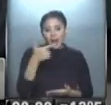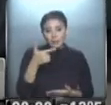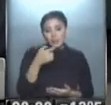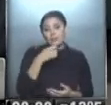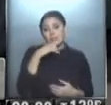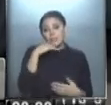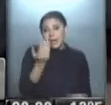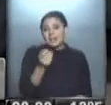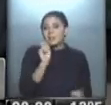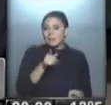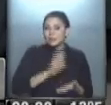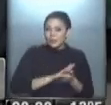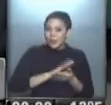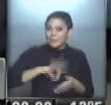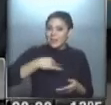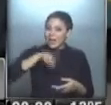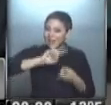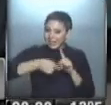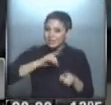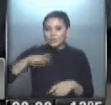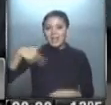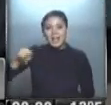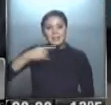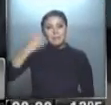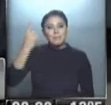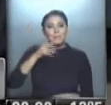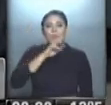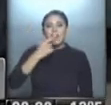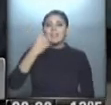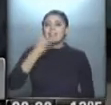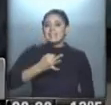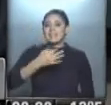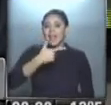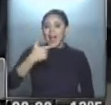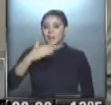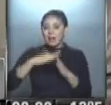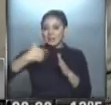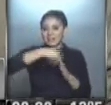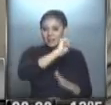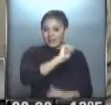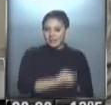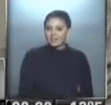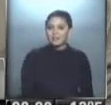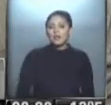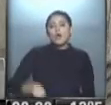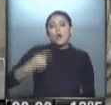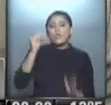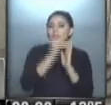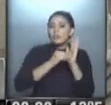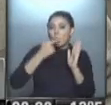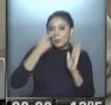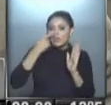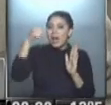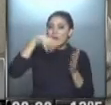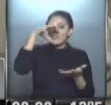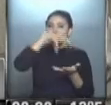quizás también con la vida y creo que son las primeras en tomar la decisión para sacar un arma del hogar y hablando de otros datos curiosos que es lo que está esperando